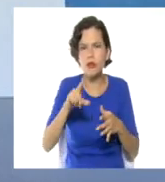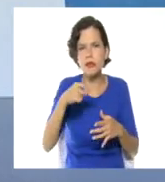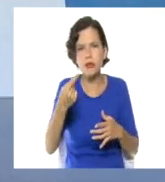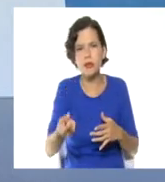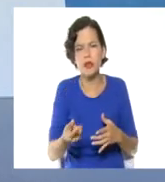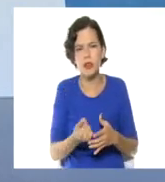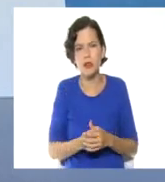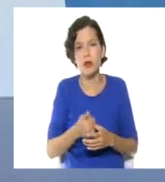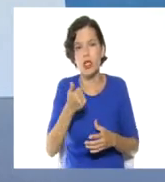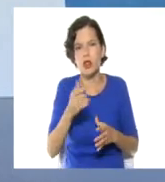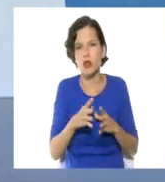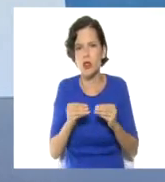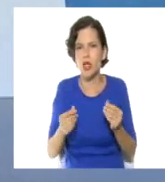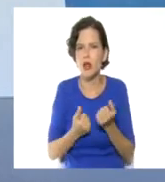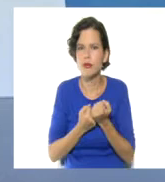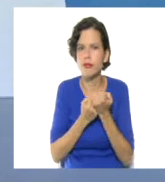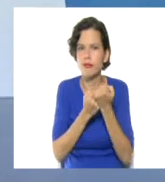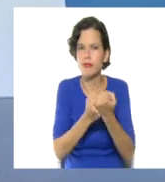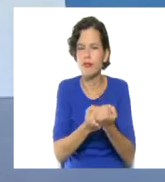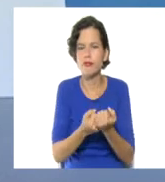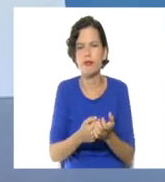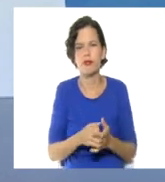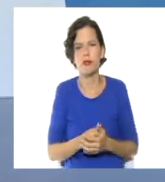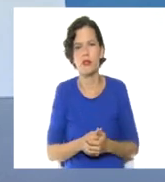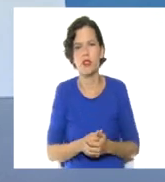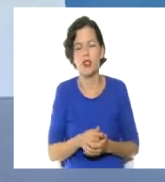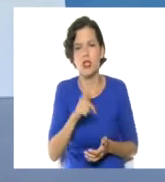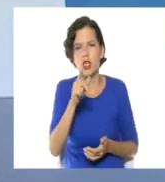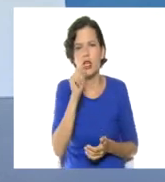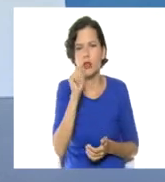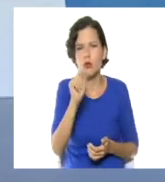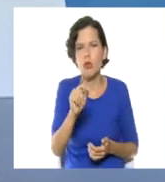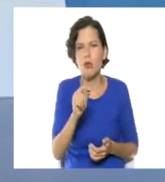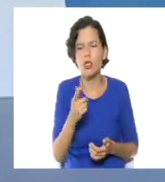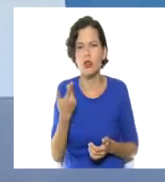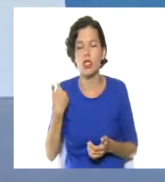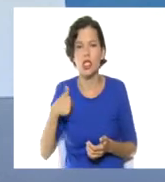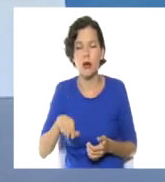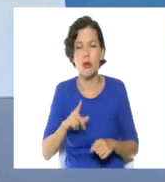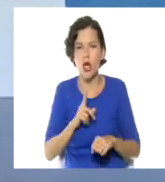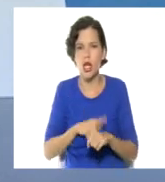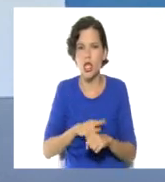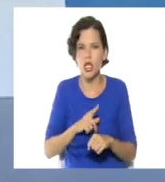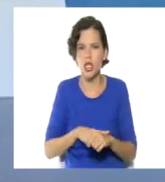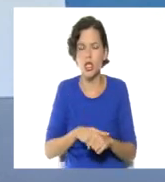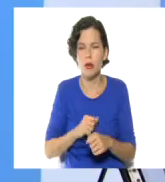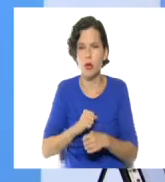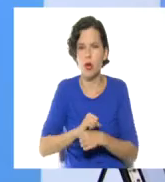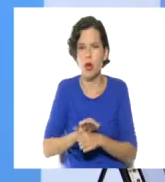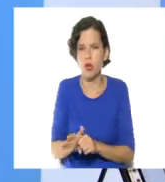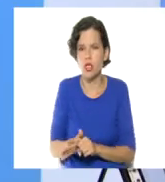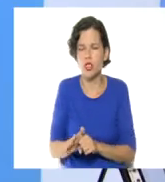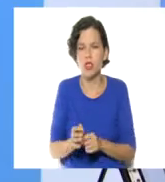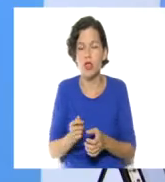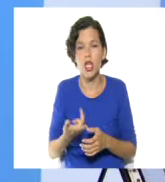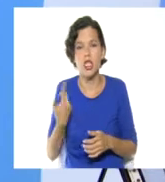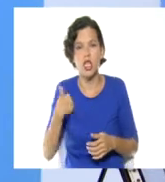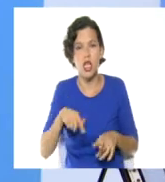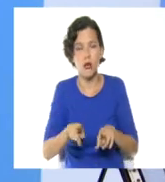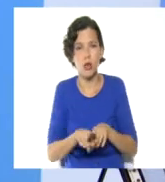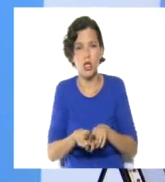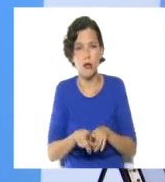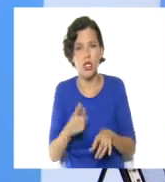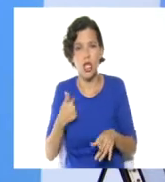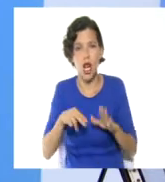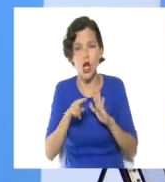sobre todo de ser solidarios y solidarias. Y en estos momentos que estamos en tiempos de pandemia por el COVID-19, debemos también